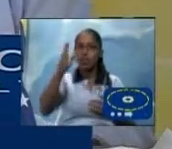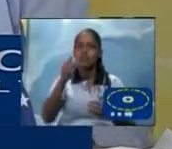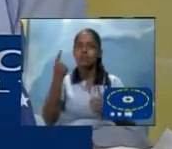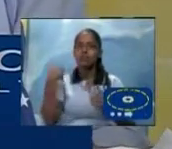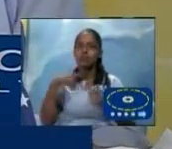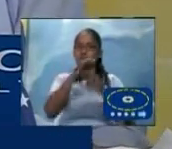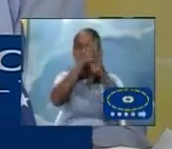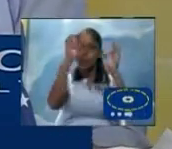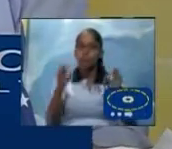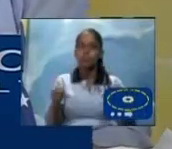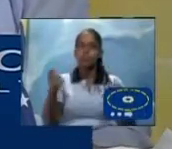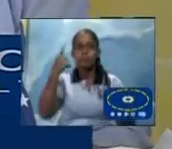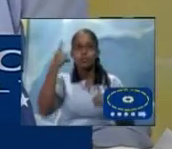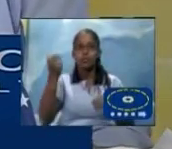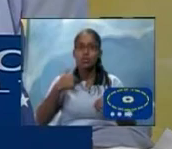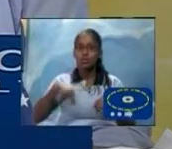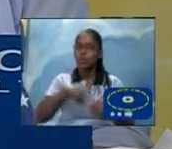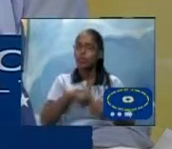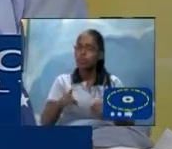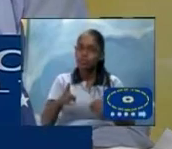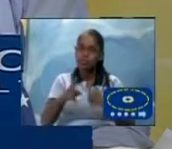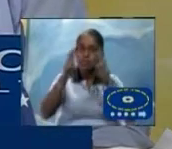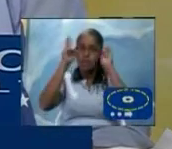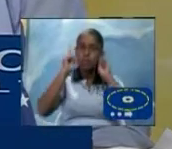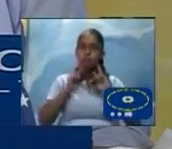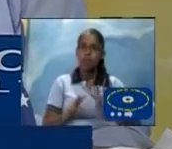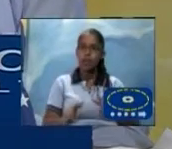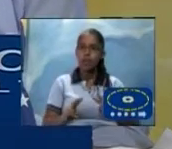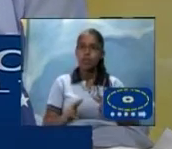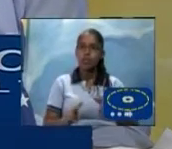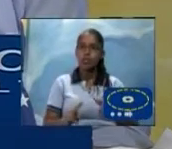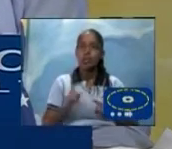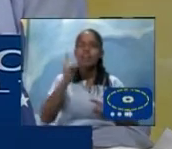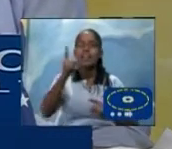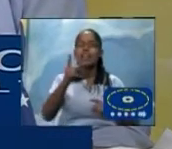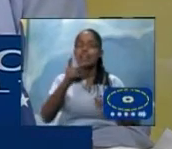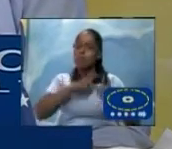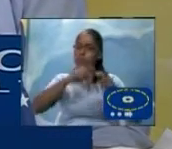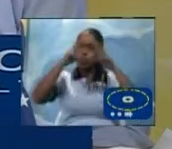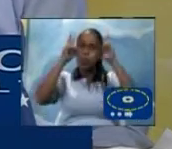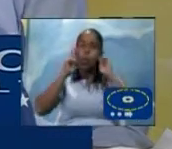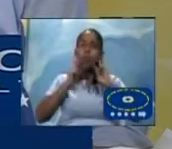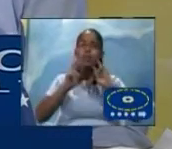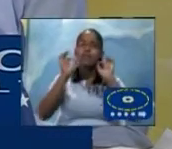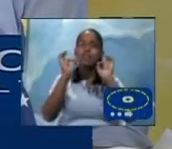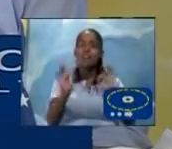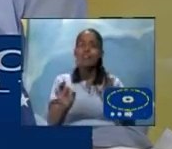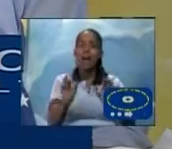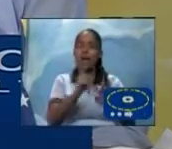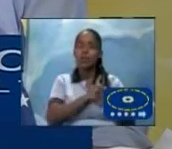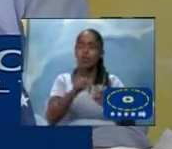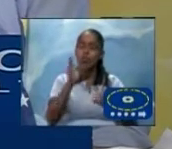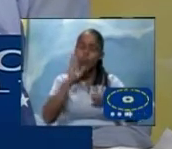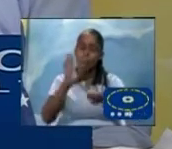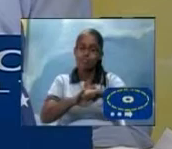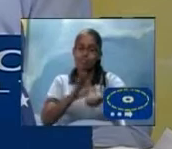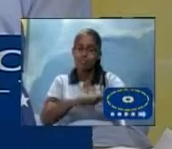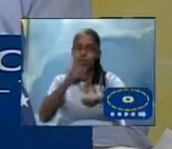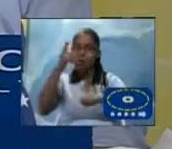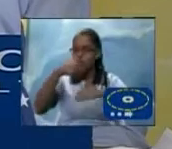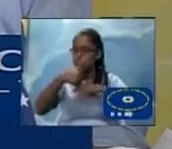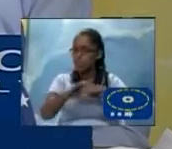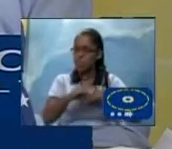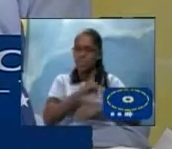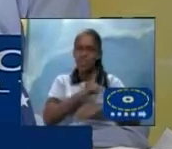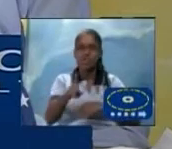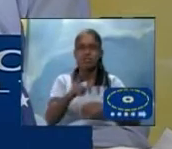en este último tiempo. Muchos serán limpios y emblanquecidos y purificados. Los impíos procederán